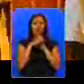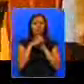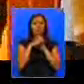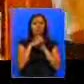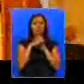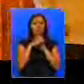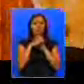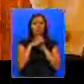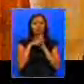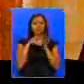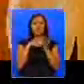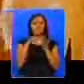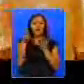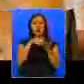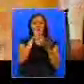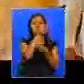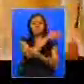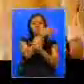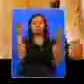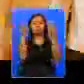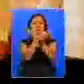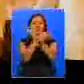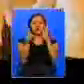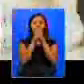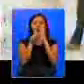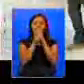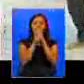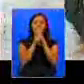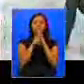giros, transacciones financieras legítimas, transparentes